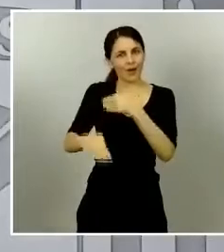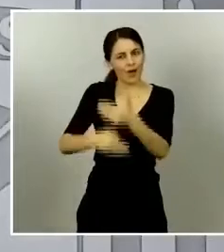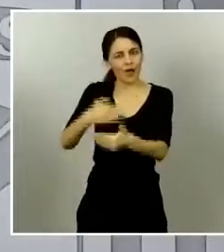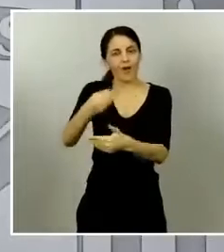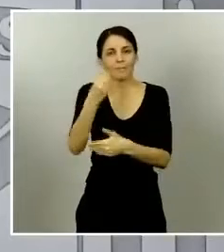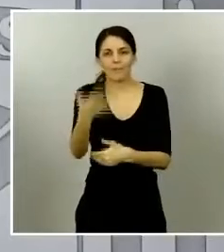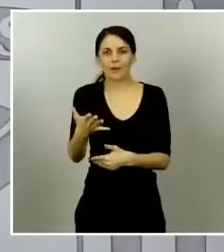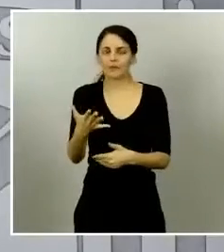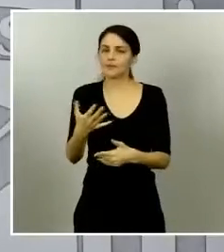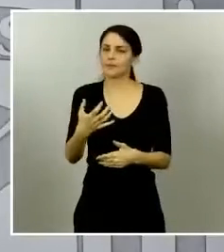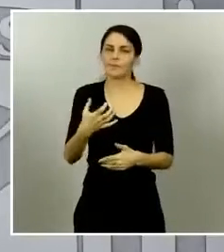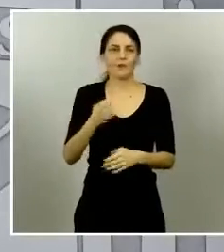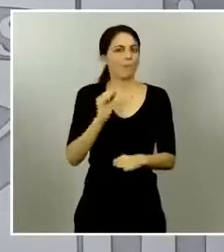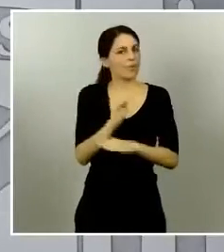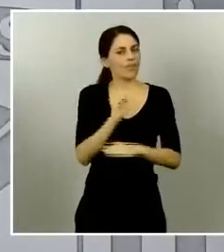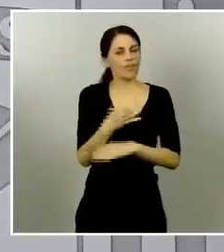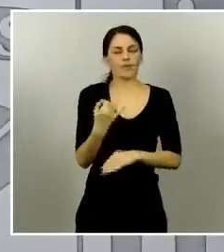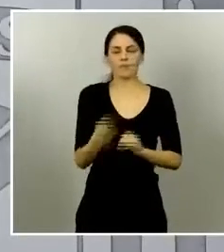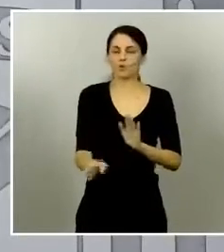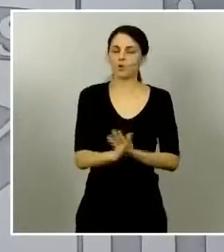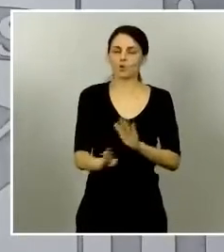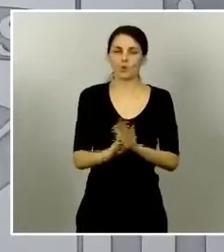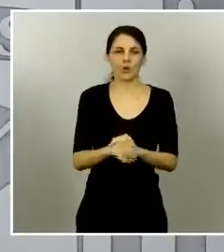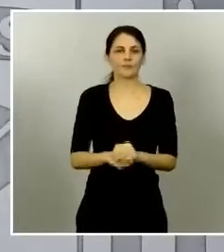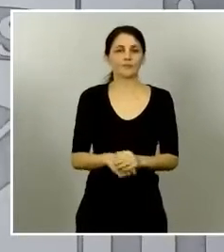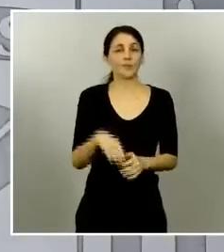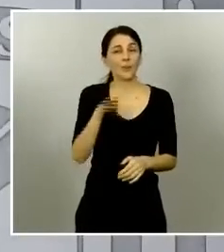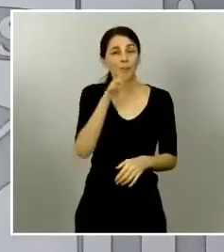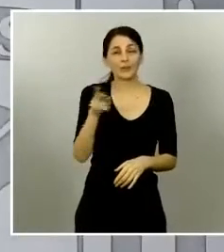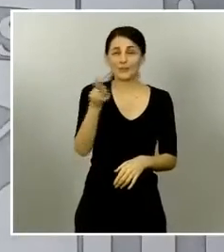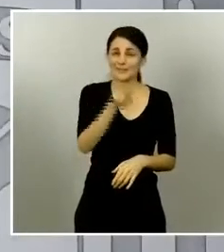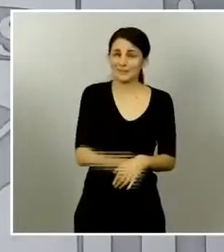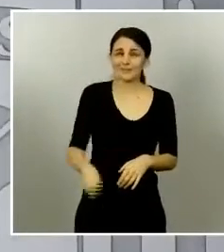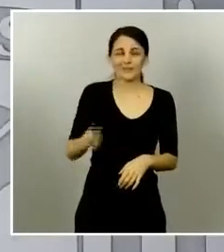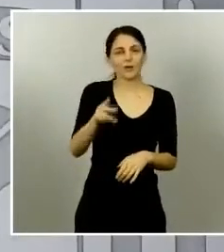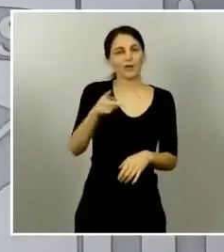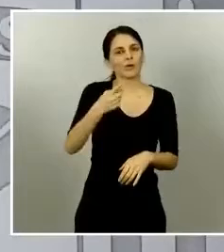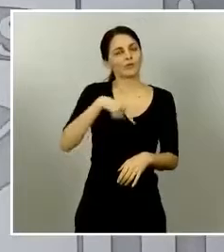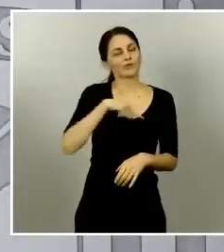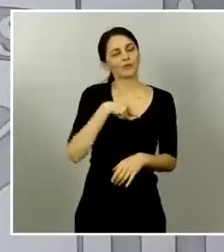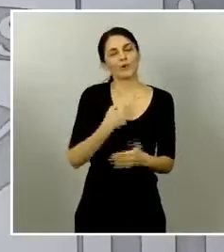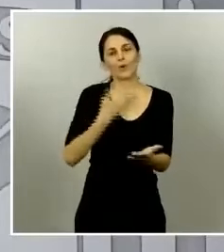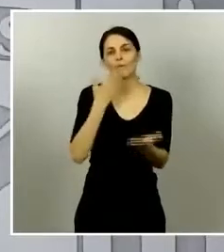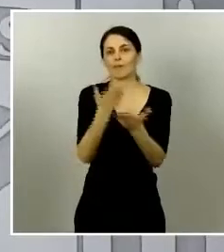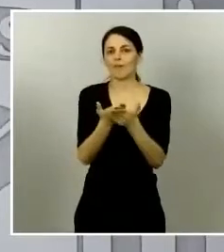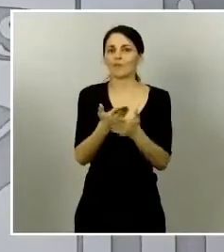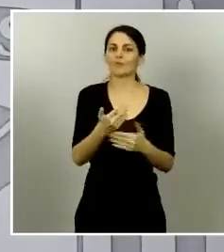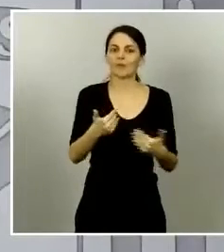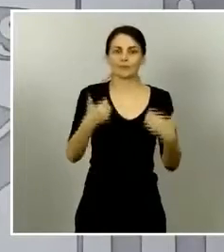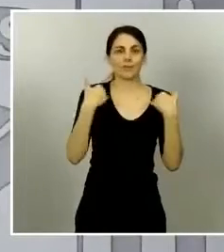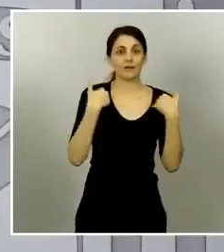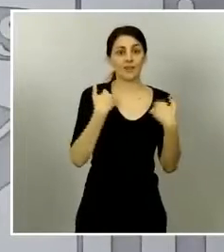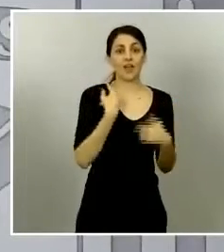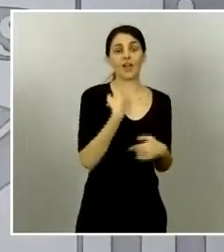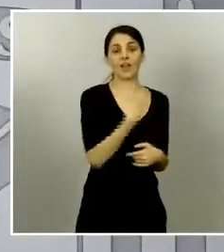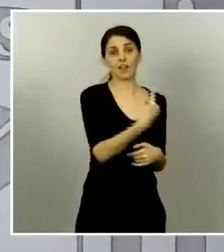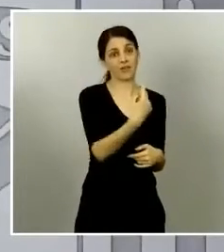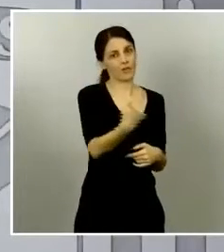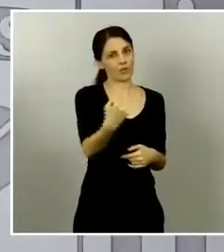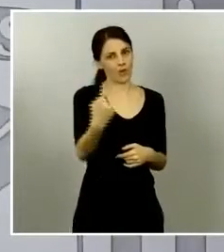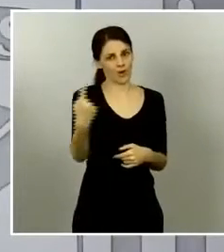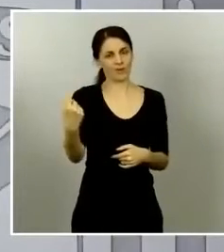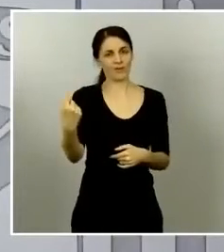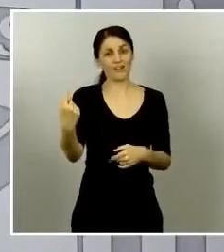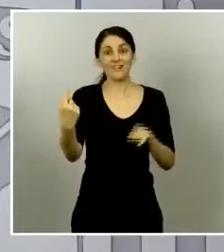consolidar este camino, no podemos bajar la guardia en ningún momento. De ahí que tenemos que apelar insistentemente a